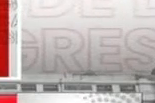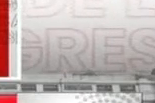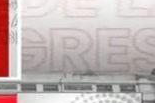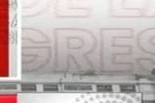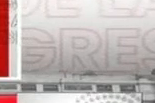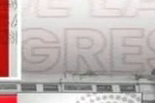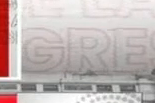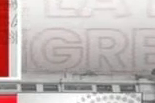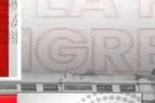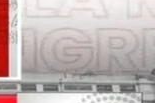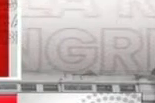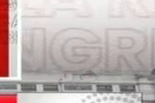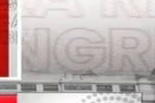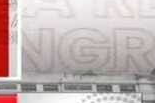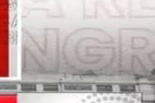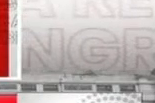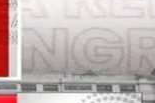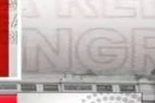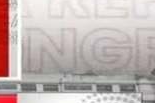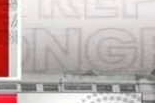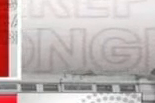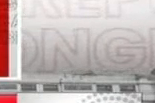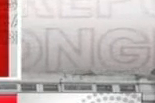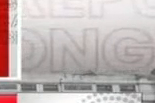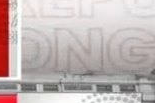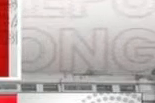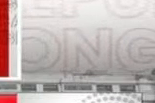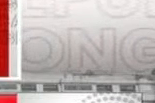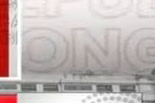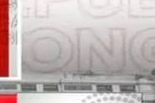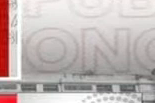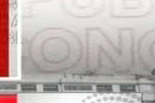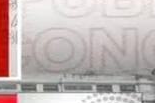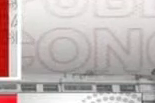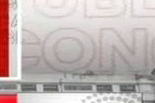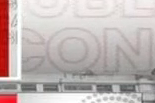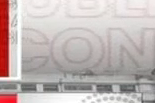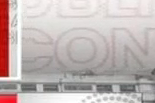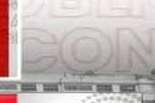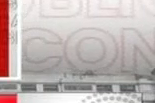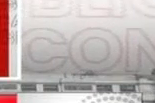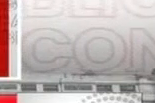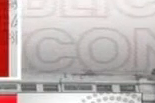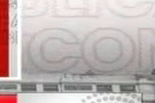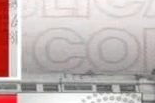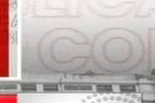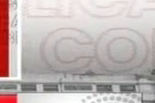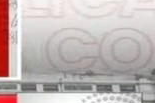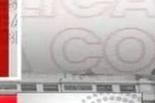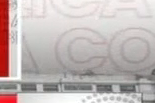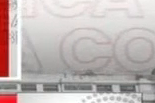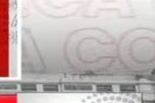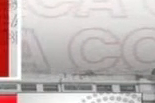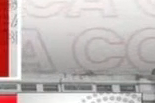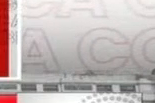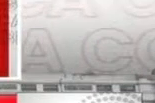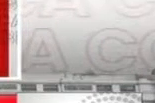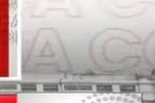Por otro lado, señor ministro, en mi región de Huancavelica, el 70% de los pobladores se